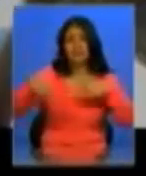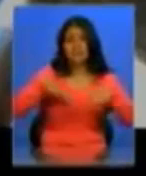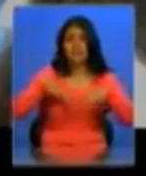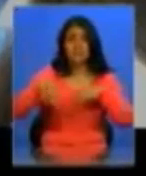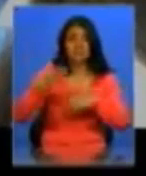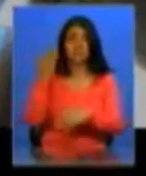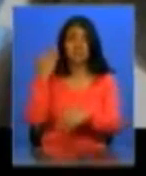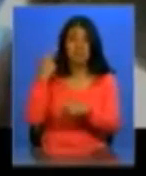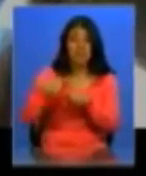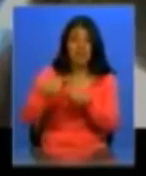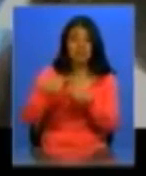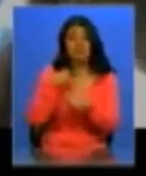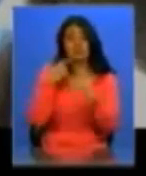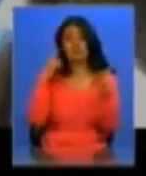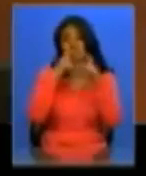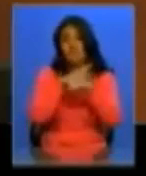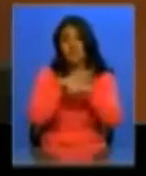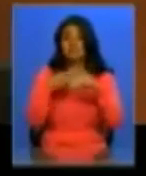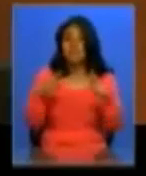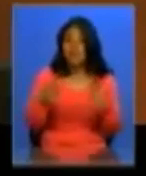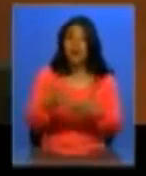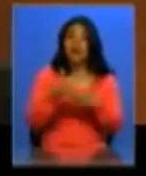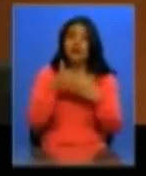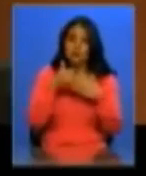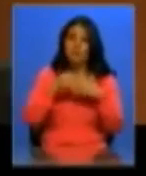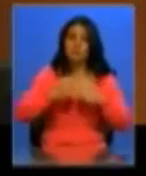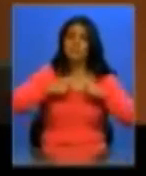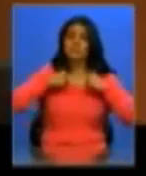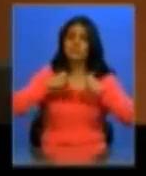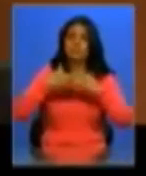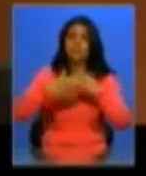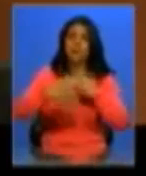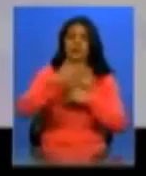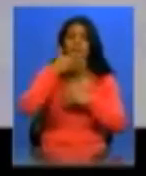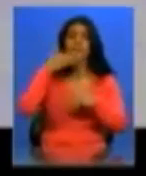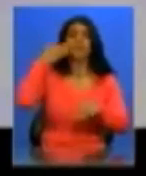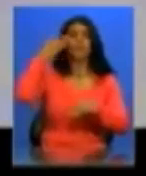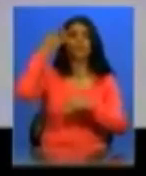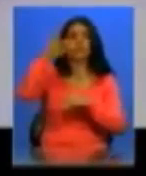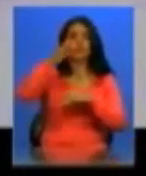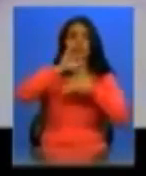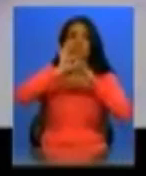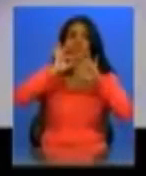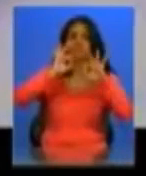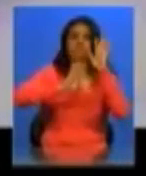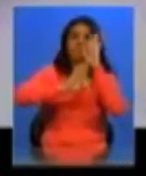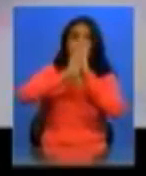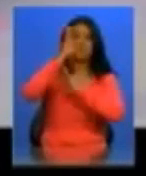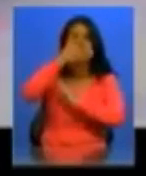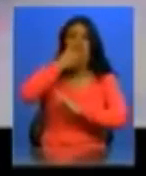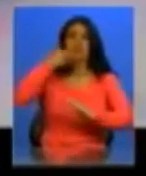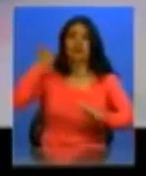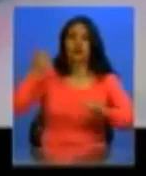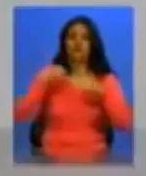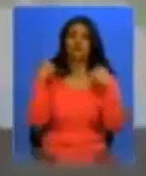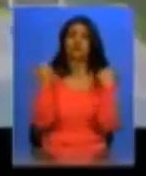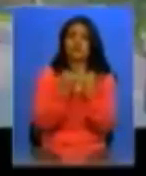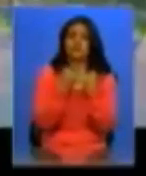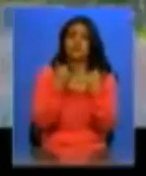pruebas de los últimos meses nos servirán para forjarnos como un mejor país, como una mejor